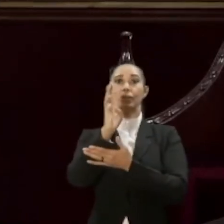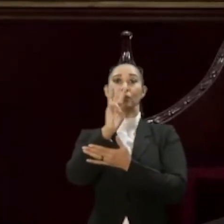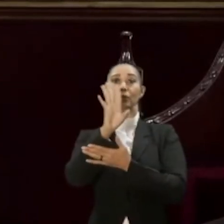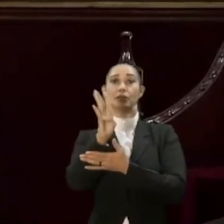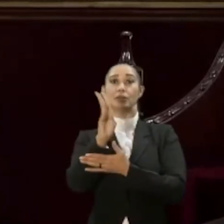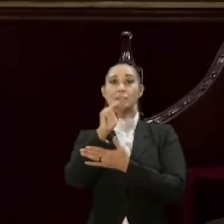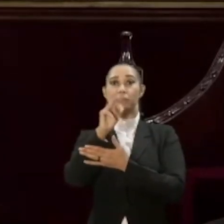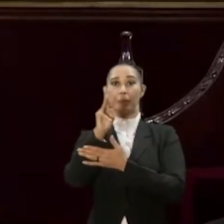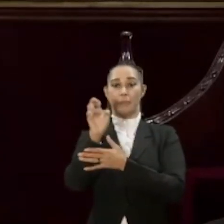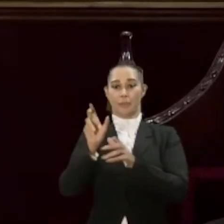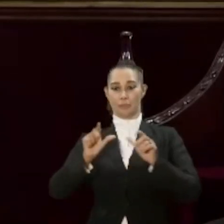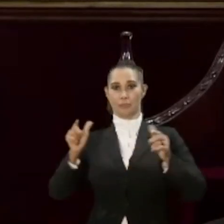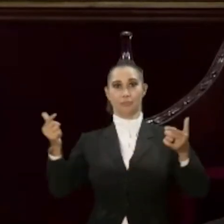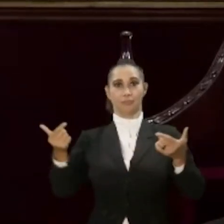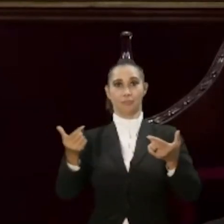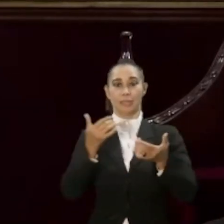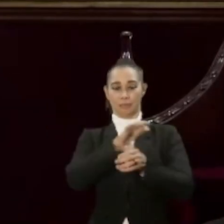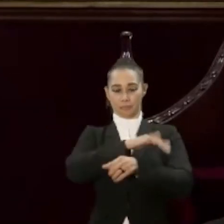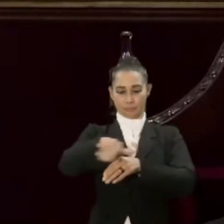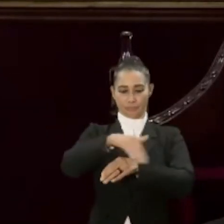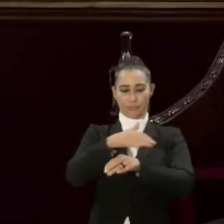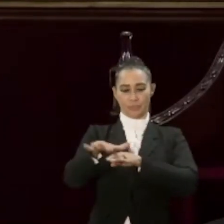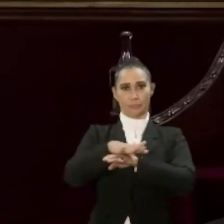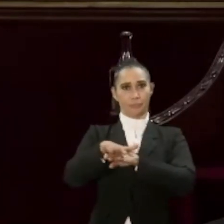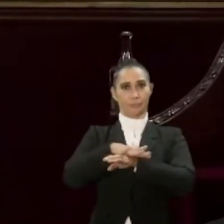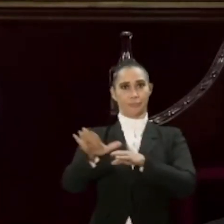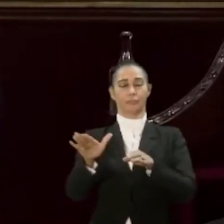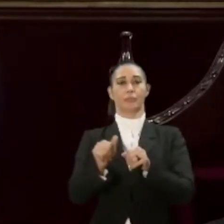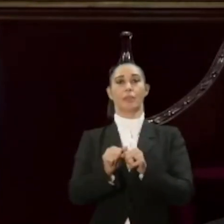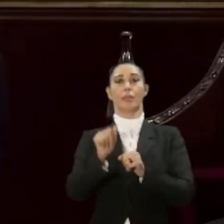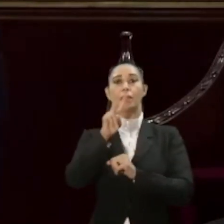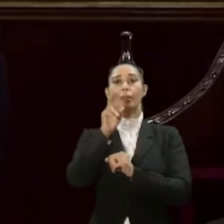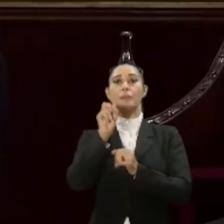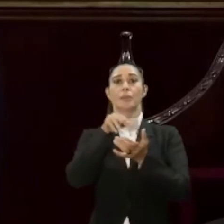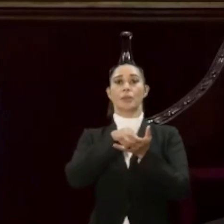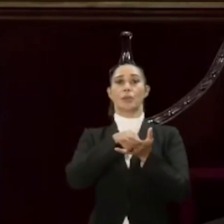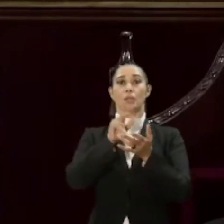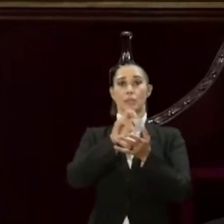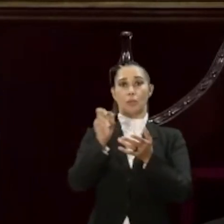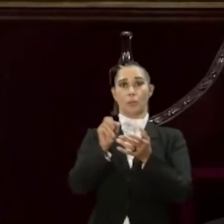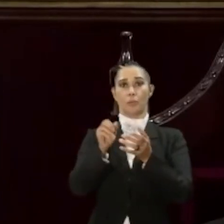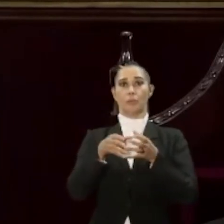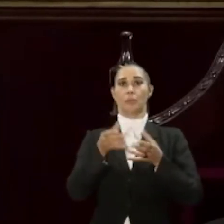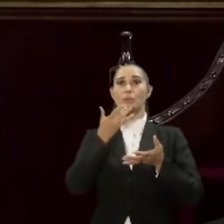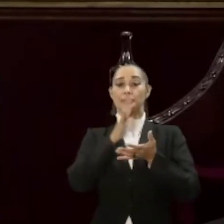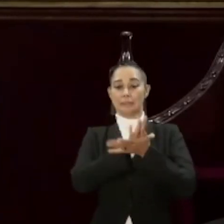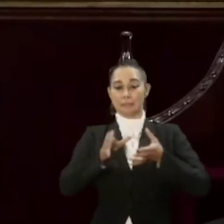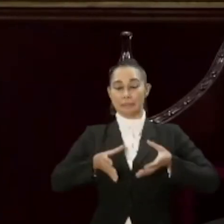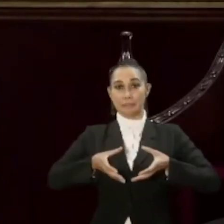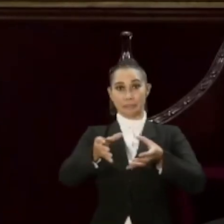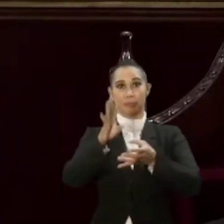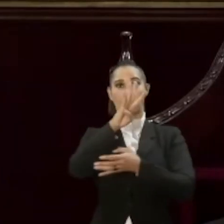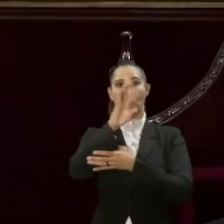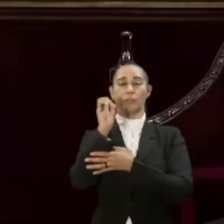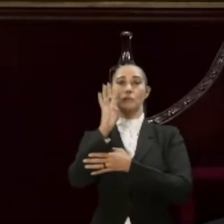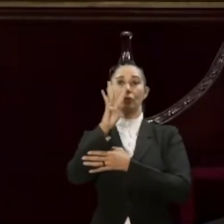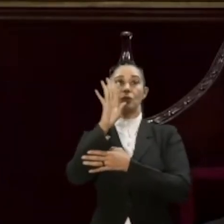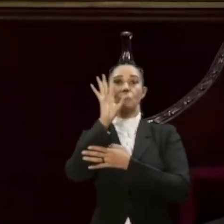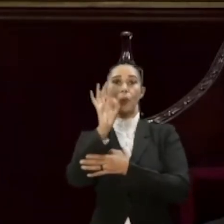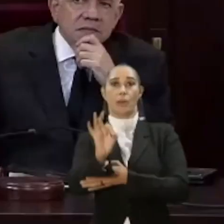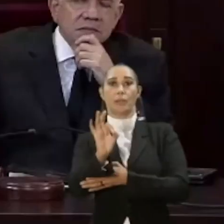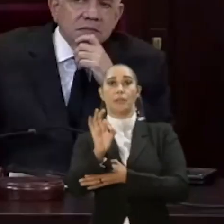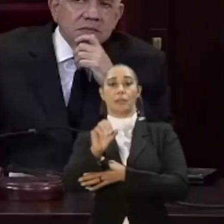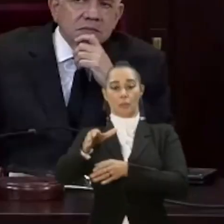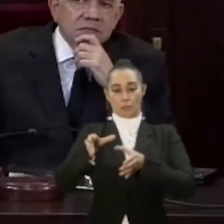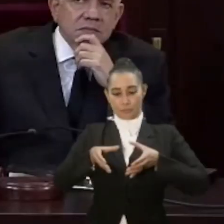23.666 metros cuadrados de asfalto, casi 7 kilómetros y medio de redes de alcantarillado sanitario y 449 acometidas